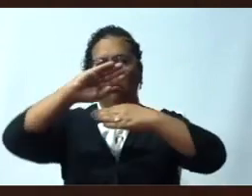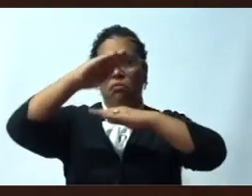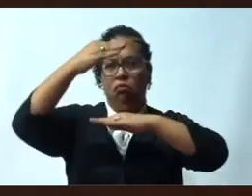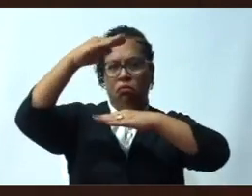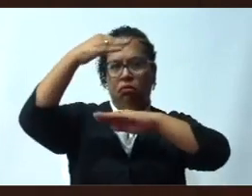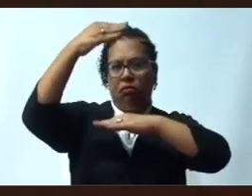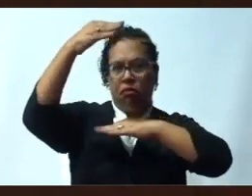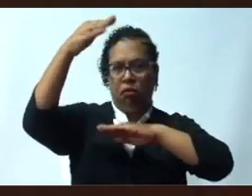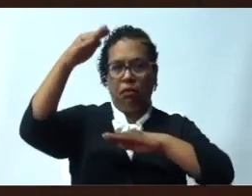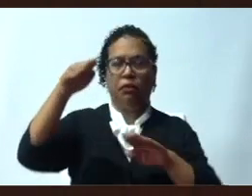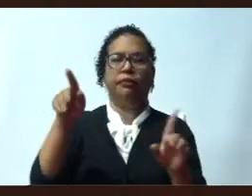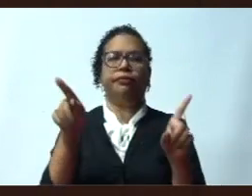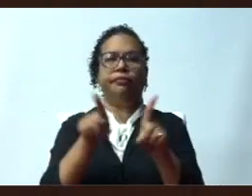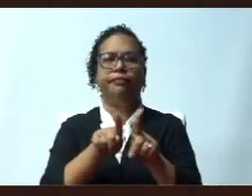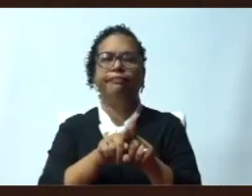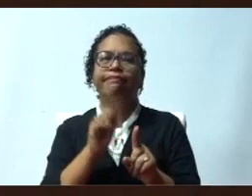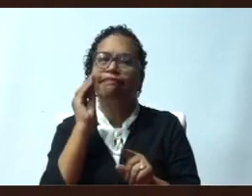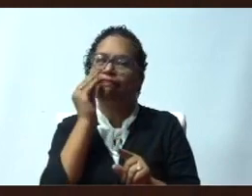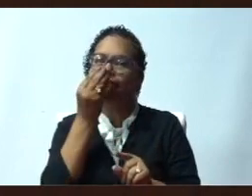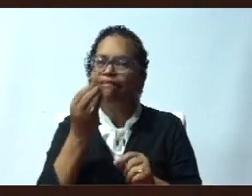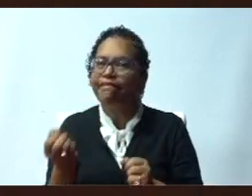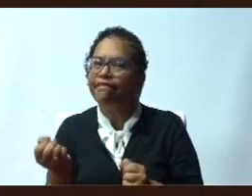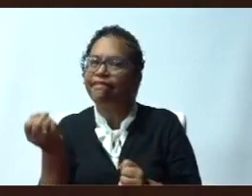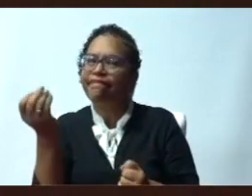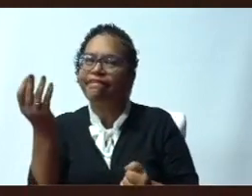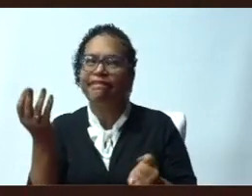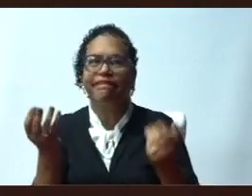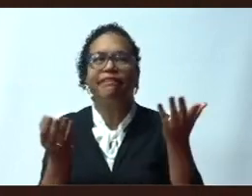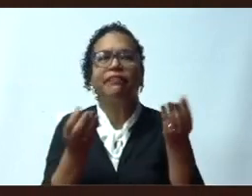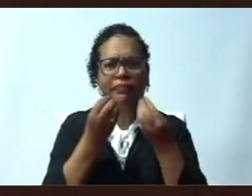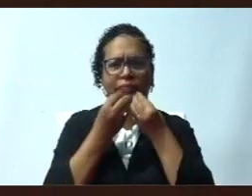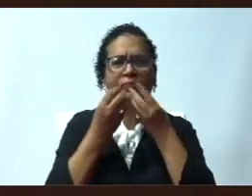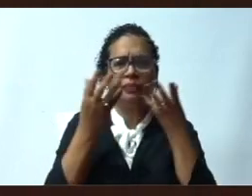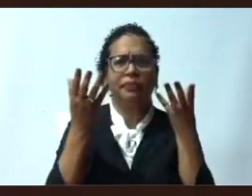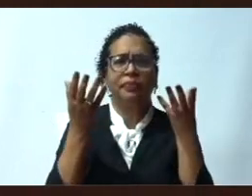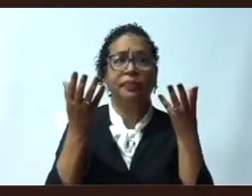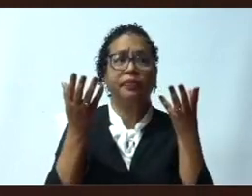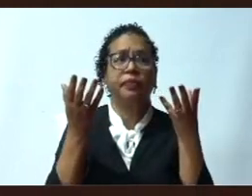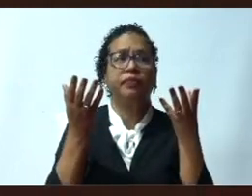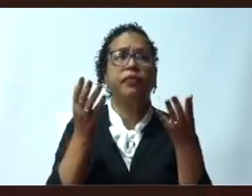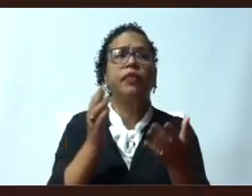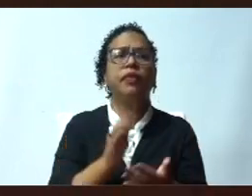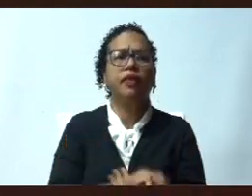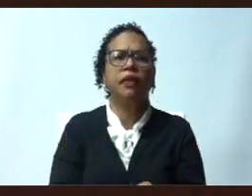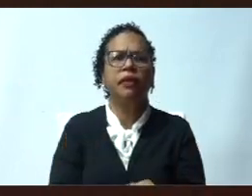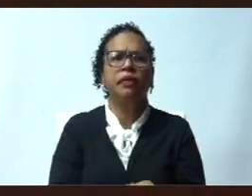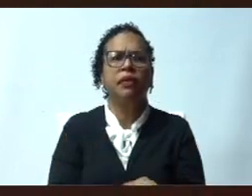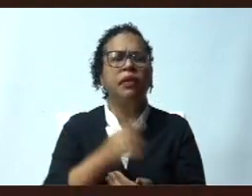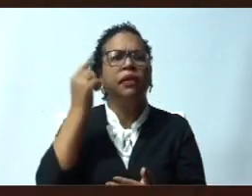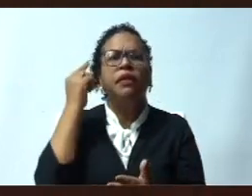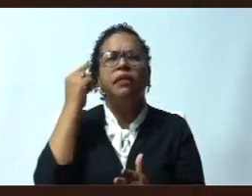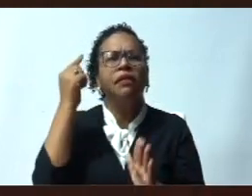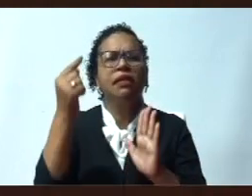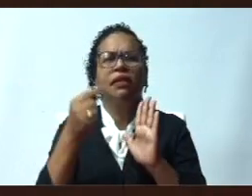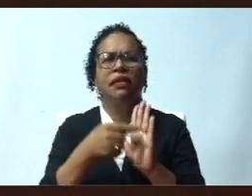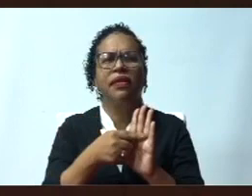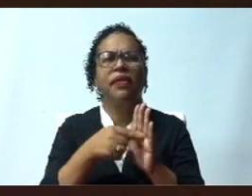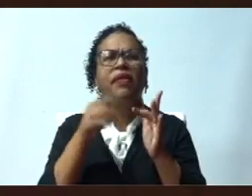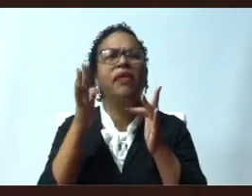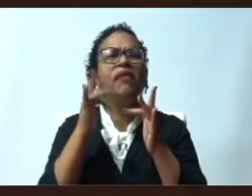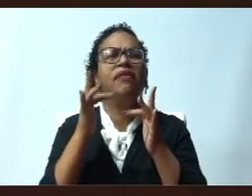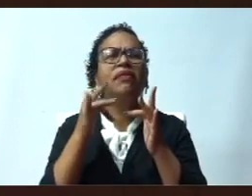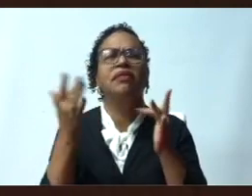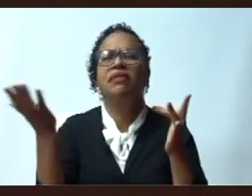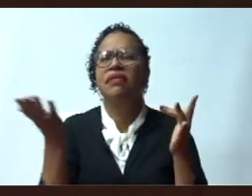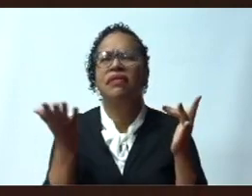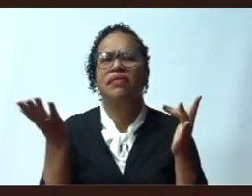Pero lo más importante de todo esto es que estamos negando a los niños de Canca Abajo educación, porque sus